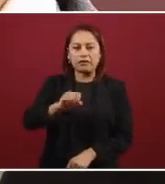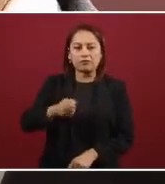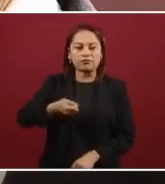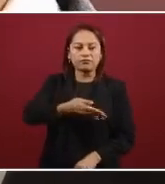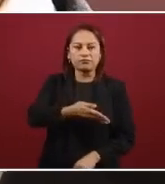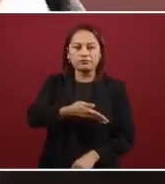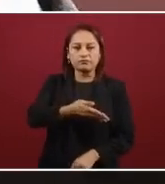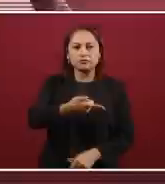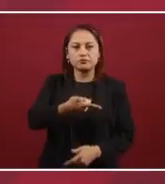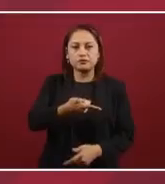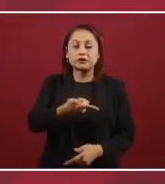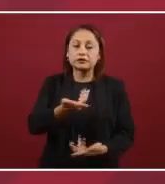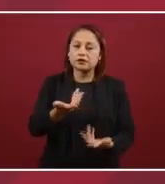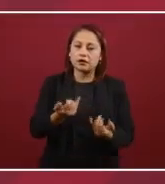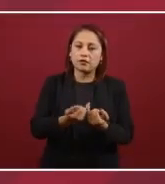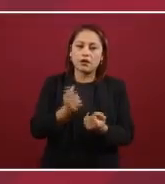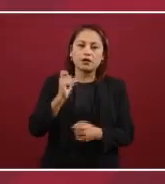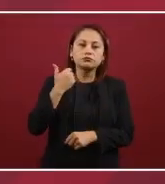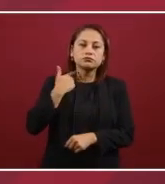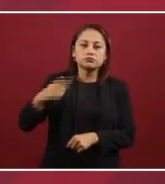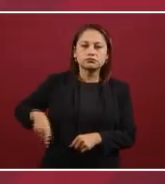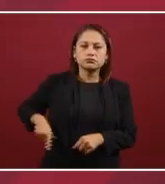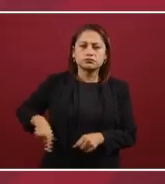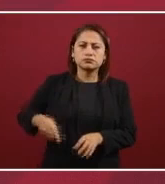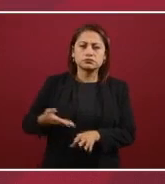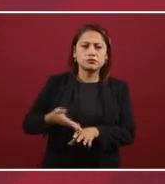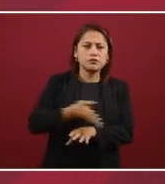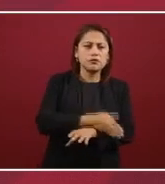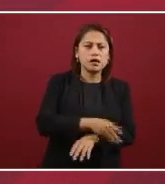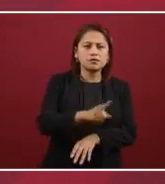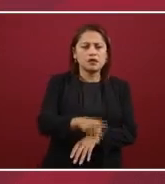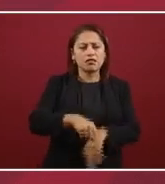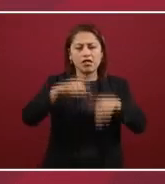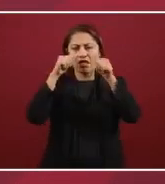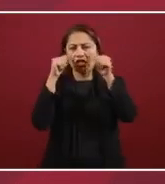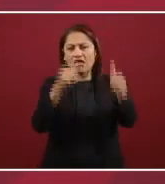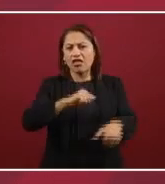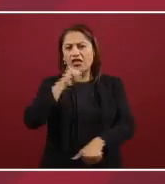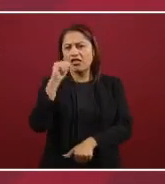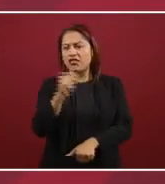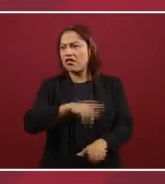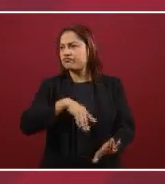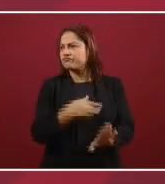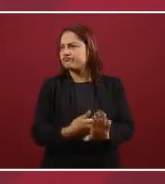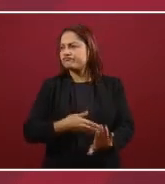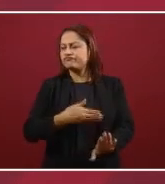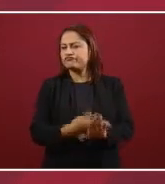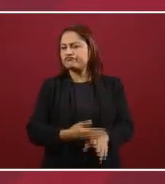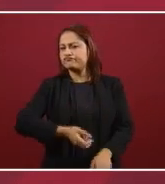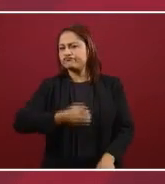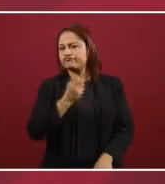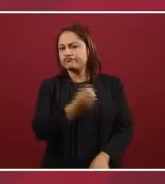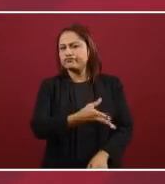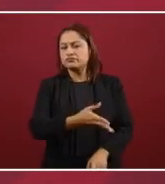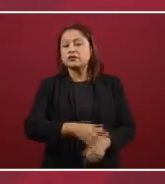gobiernos anteriores, y se les dio la espalda y se les dejó en estado de